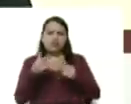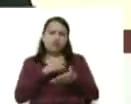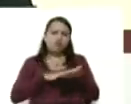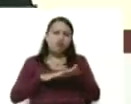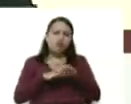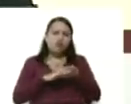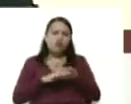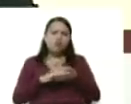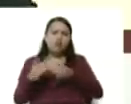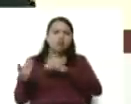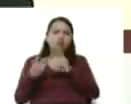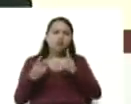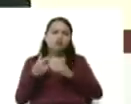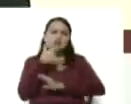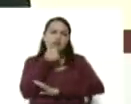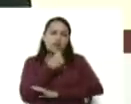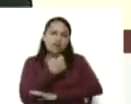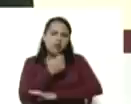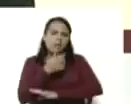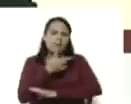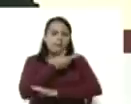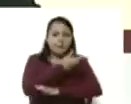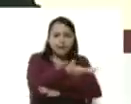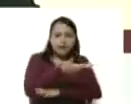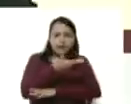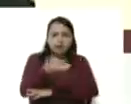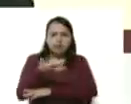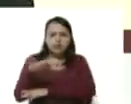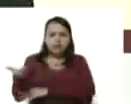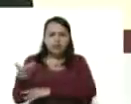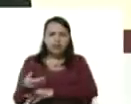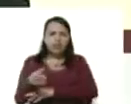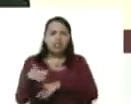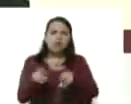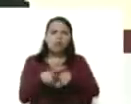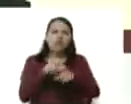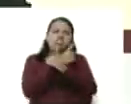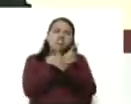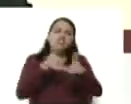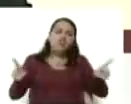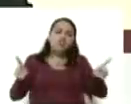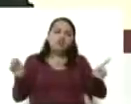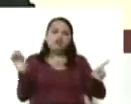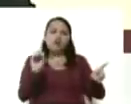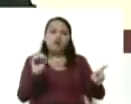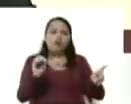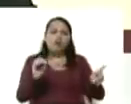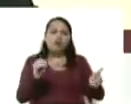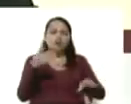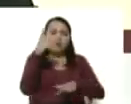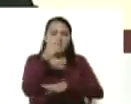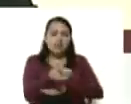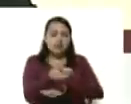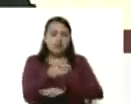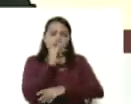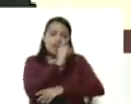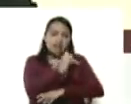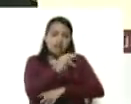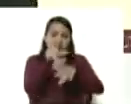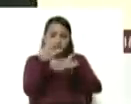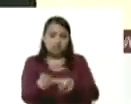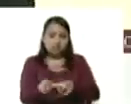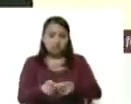litigio para repartir bienes, de un divorcio o una demanda civil.